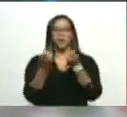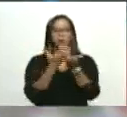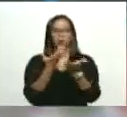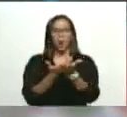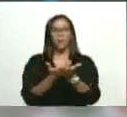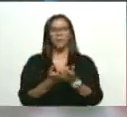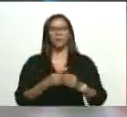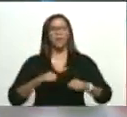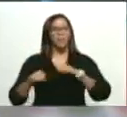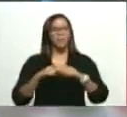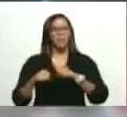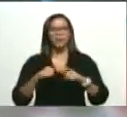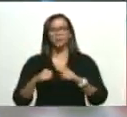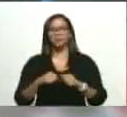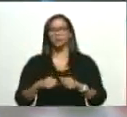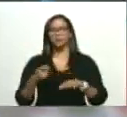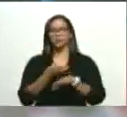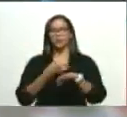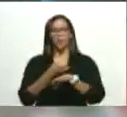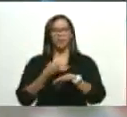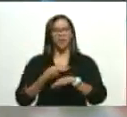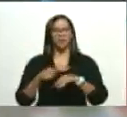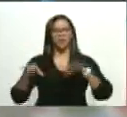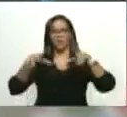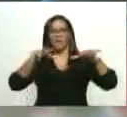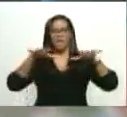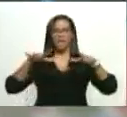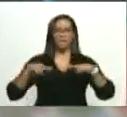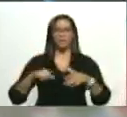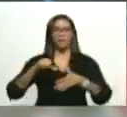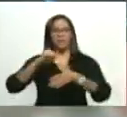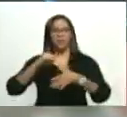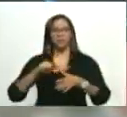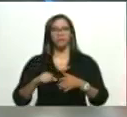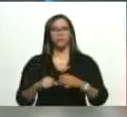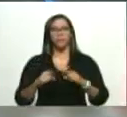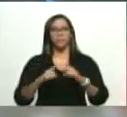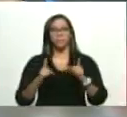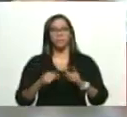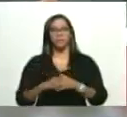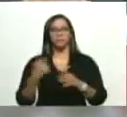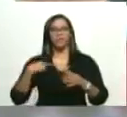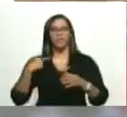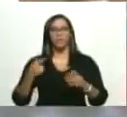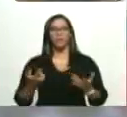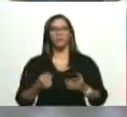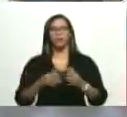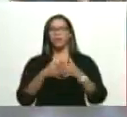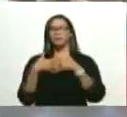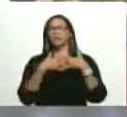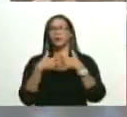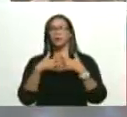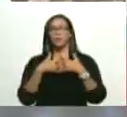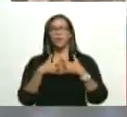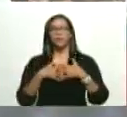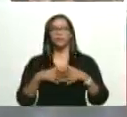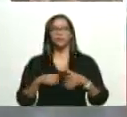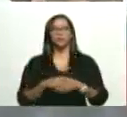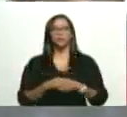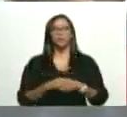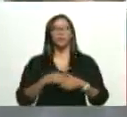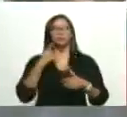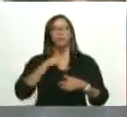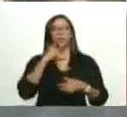una movilización de sus gobiernos títeres acólitos en América Latina, pero ya hemos visto que prácticamente Estados Unidos ha llevado su